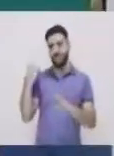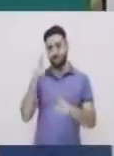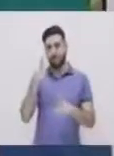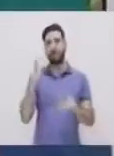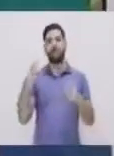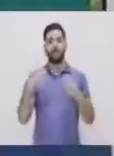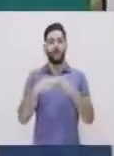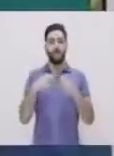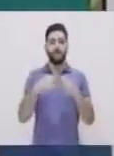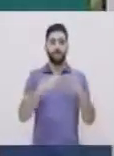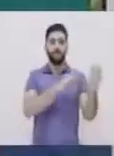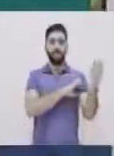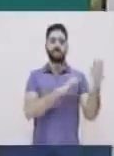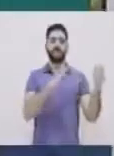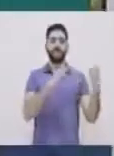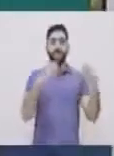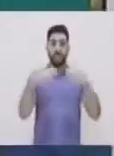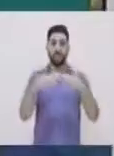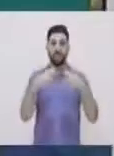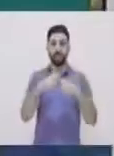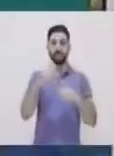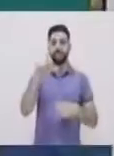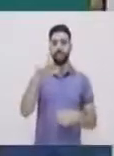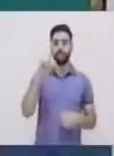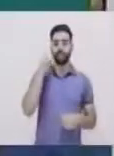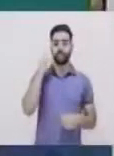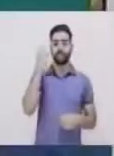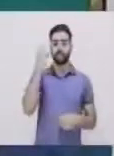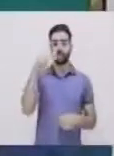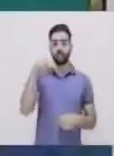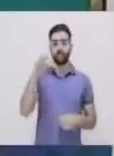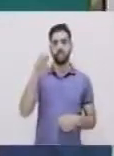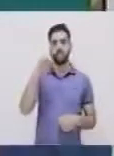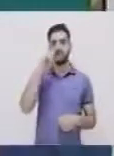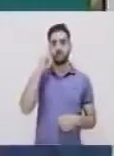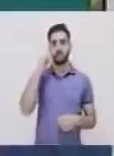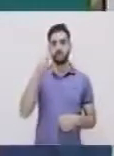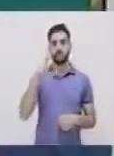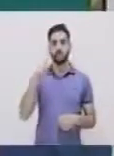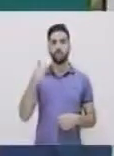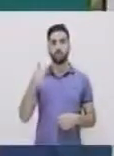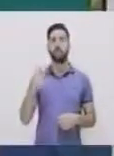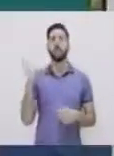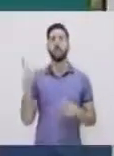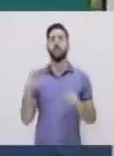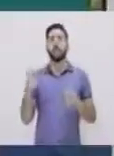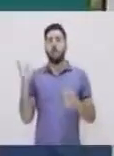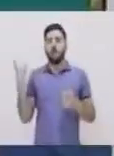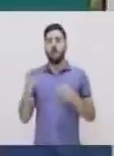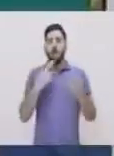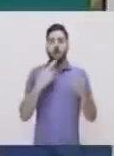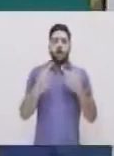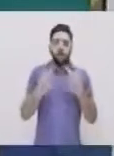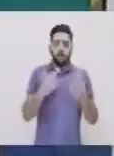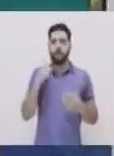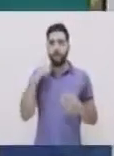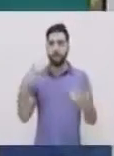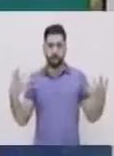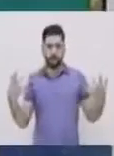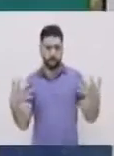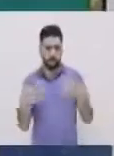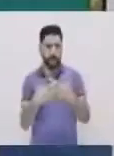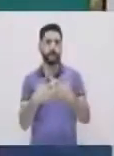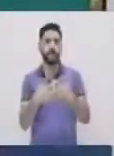la energía cinética es la capacidad de generar un trabajo con relación a la velocidad que